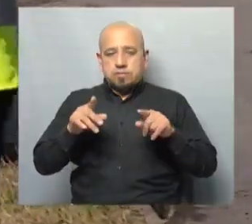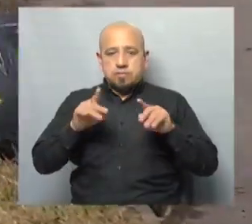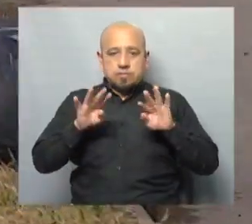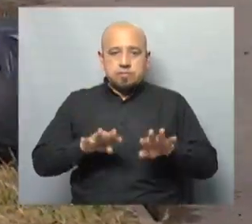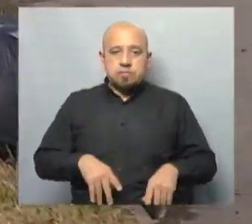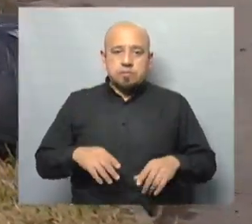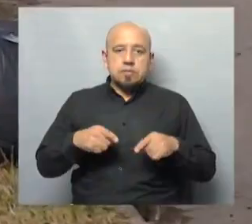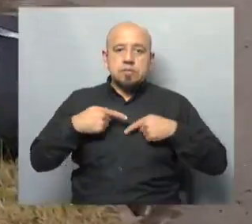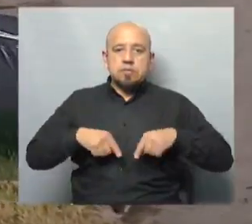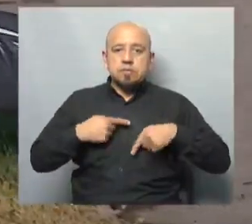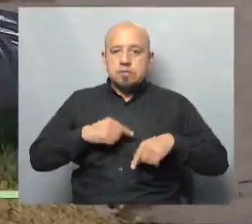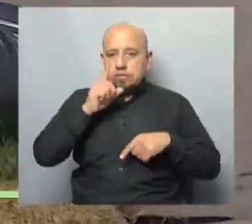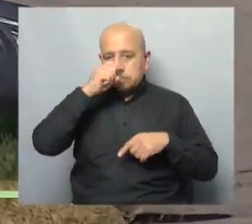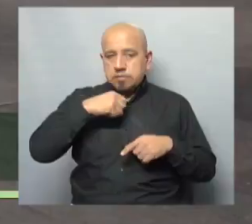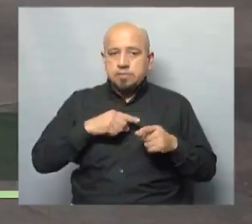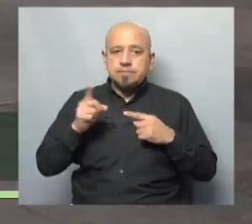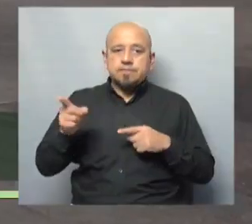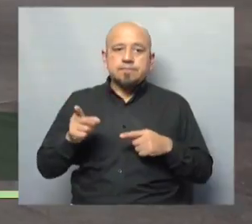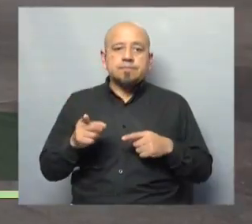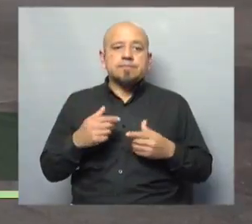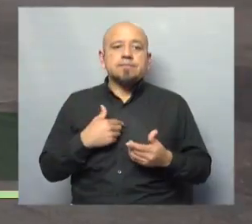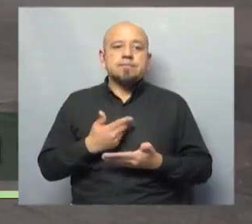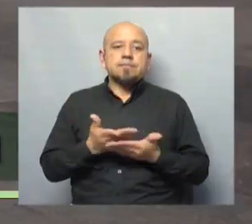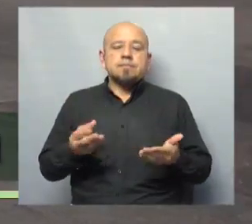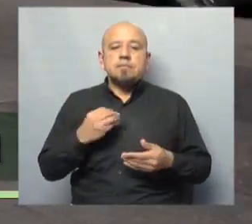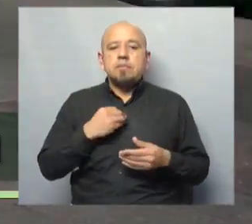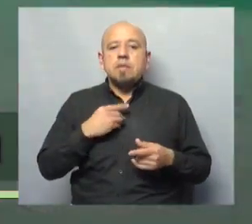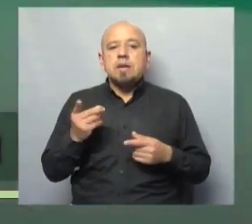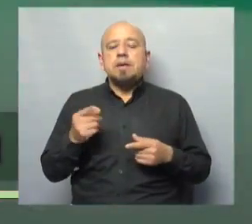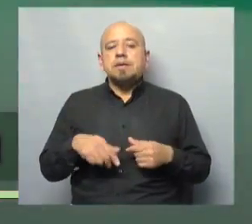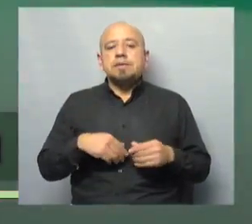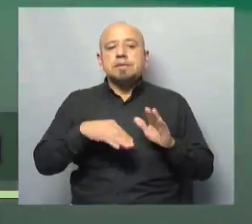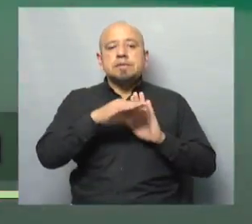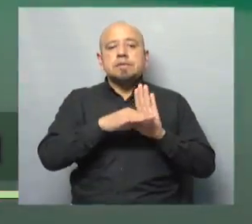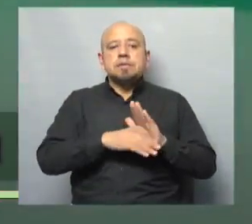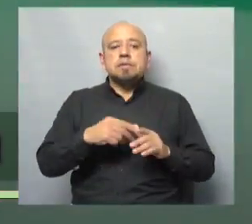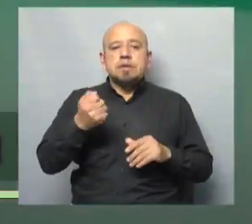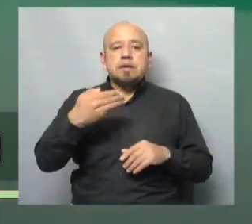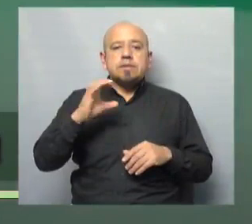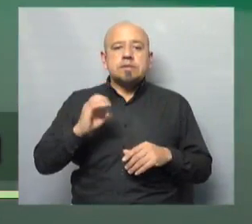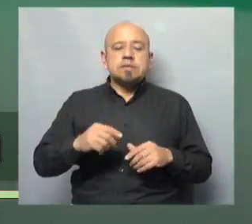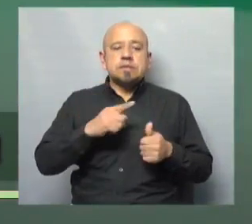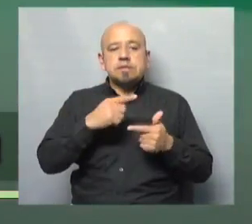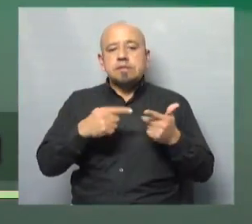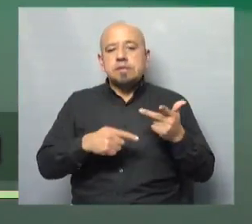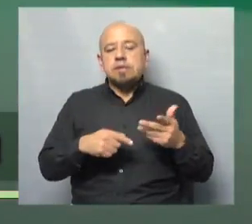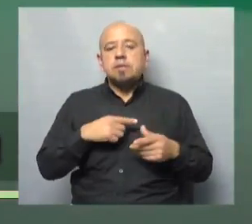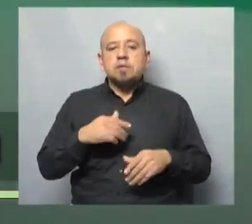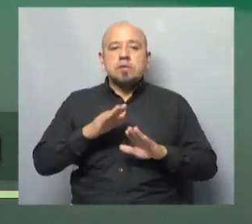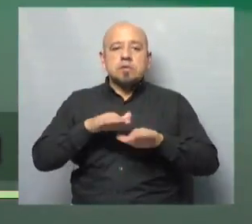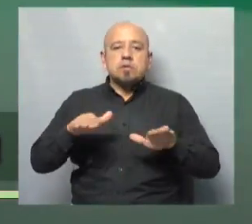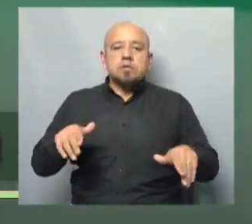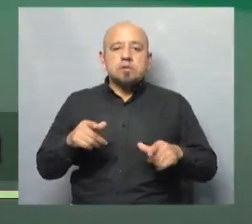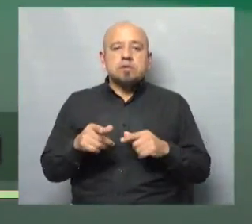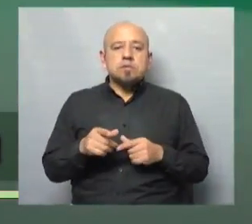justamente se puntualiza o se expresa esa voluntad el programa abc por tus ojos para niñas y niños y